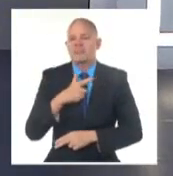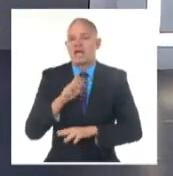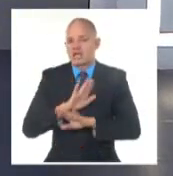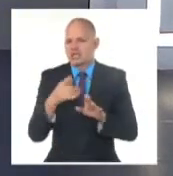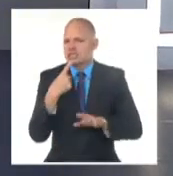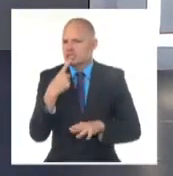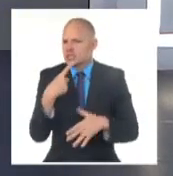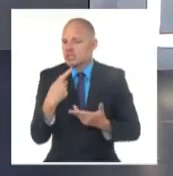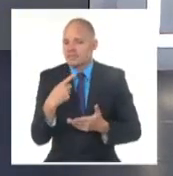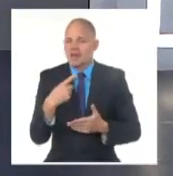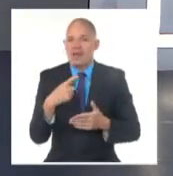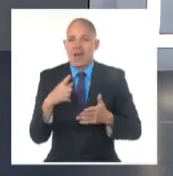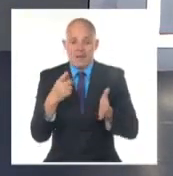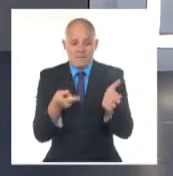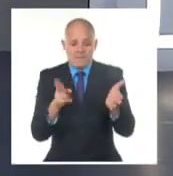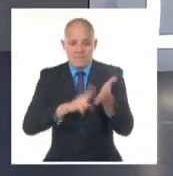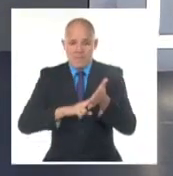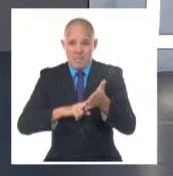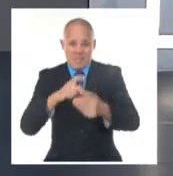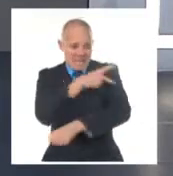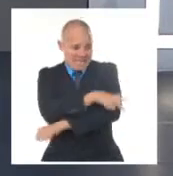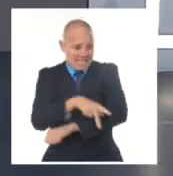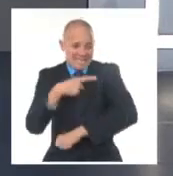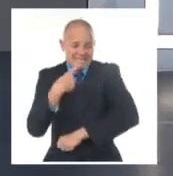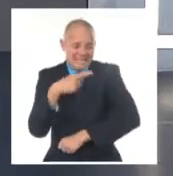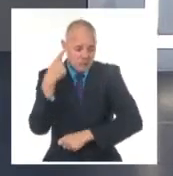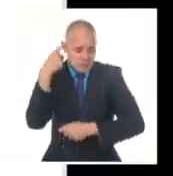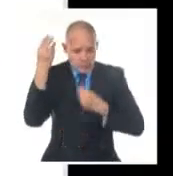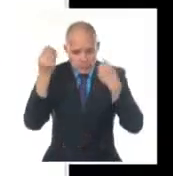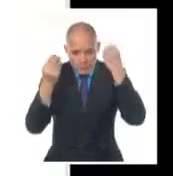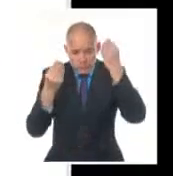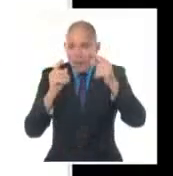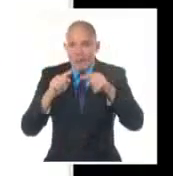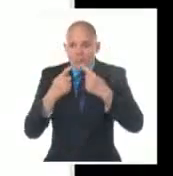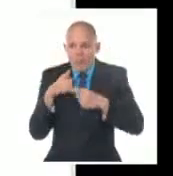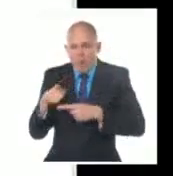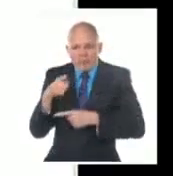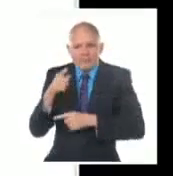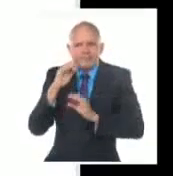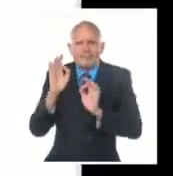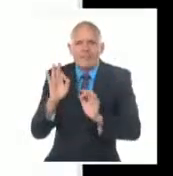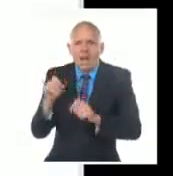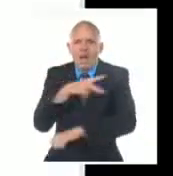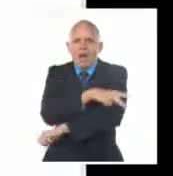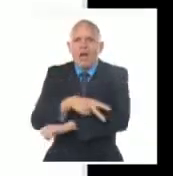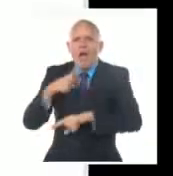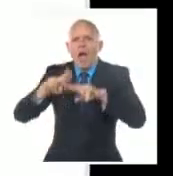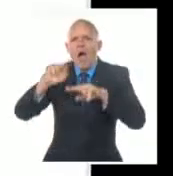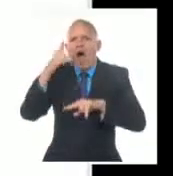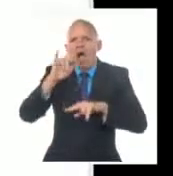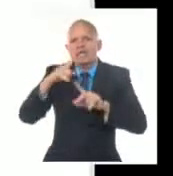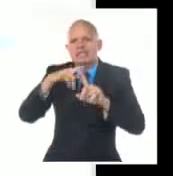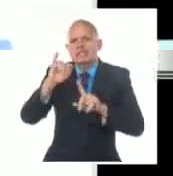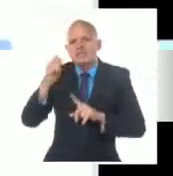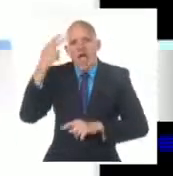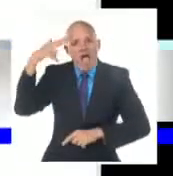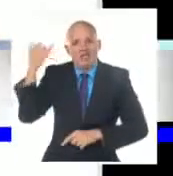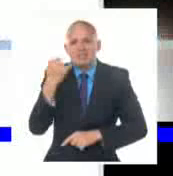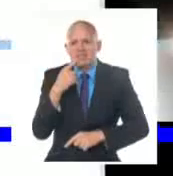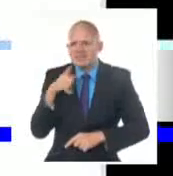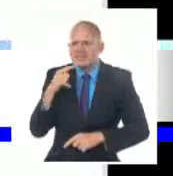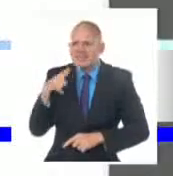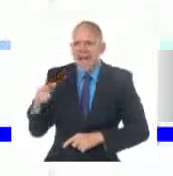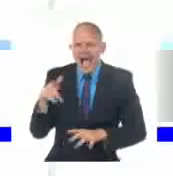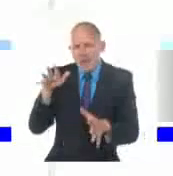manifestaron su preocupación por la grave y prolongada situación en Haití. A su juicio, los recientes hechos de violencia profundizan la crisis y hacen